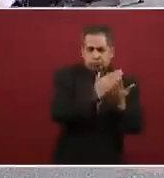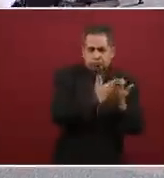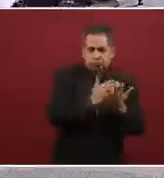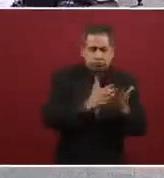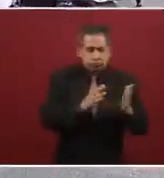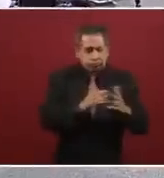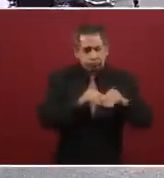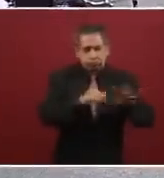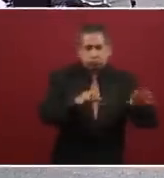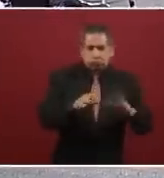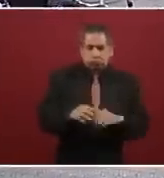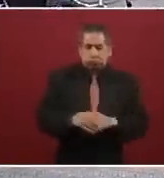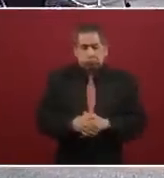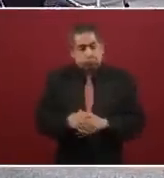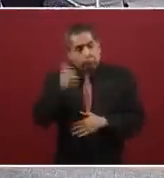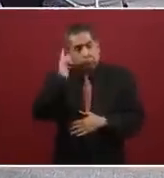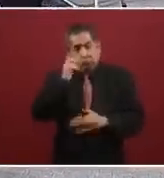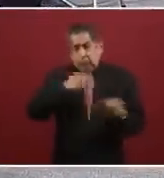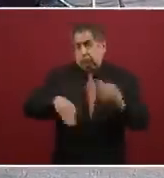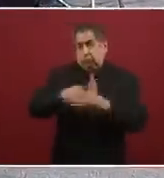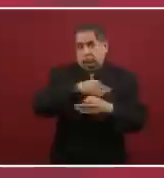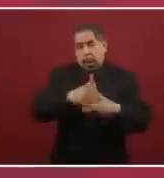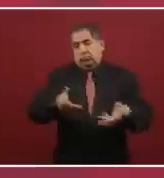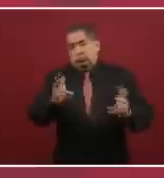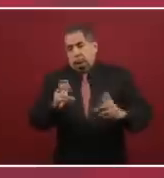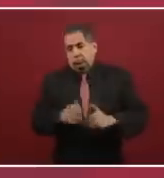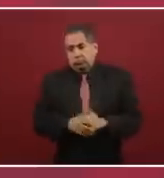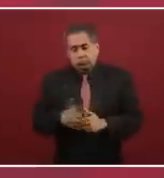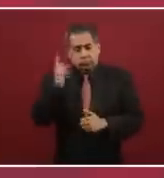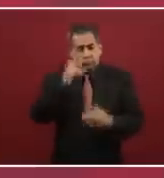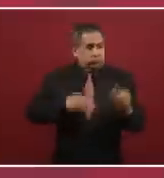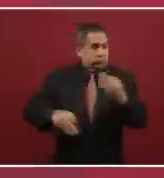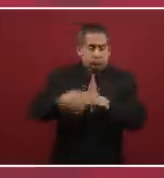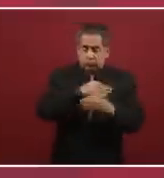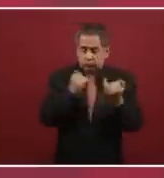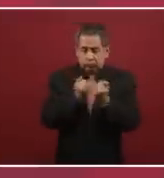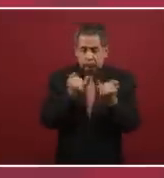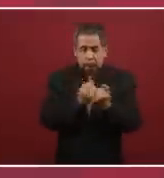la Constitución? Y ojalá y todos hagamos lo mismo.